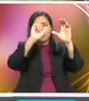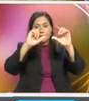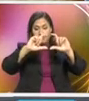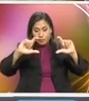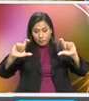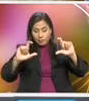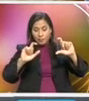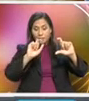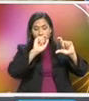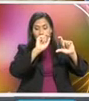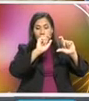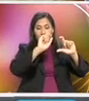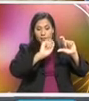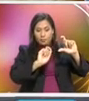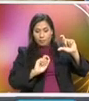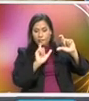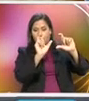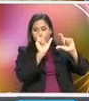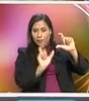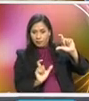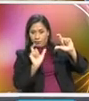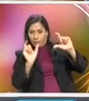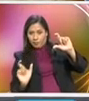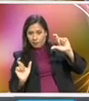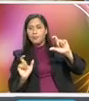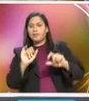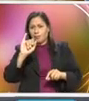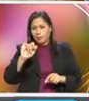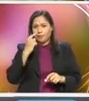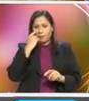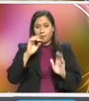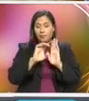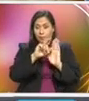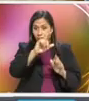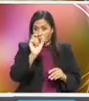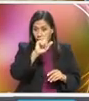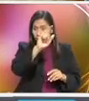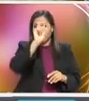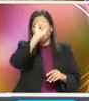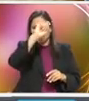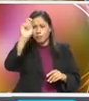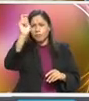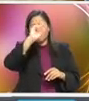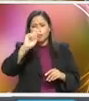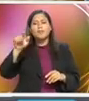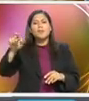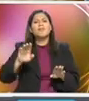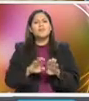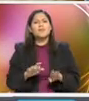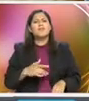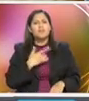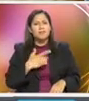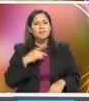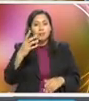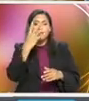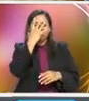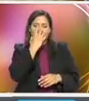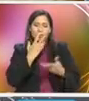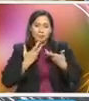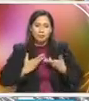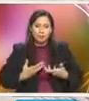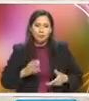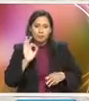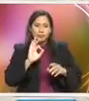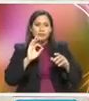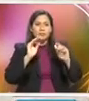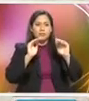abajo, ¿tiene algo que ver? Claro que sí, vemos que en el momento en que realizó esta escritura podía estar en un estado anímico bajo, o